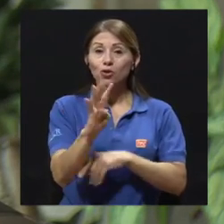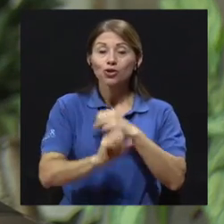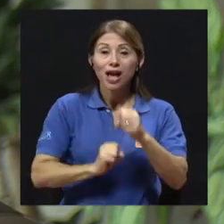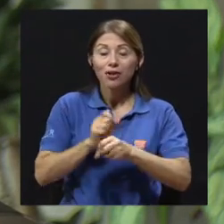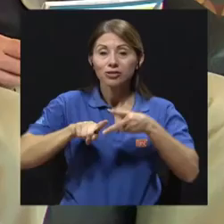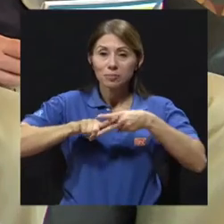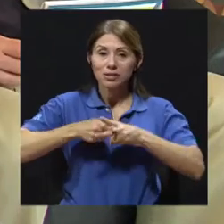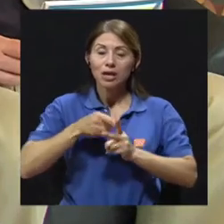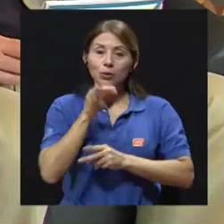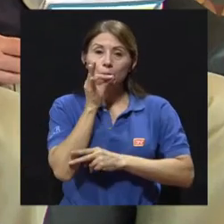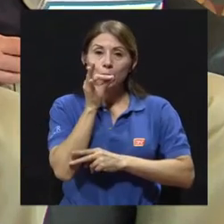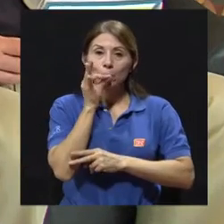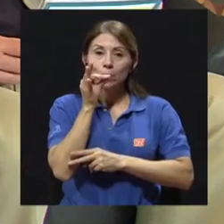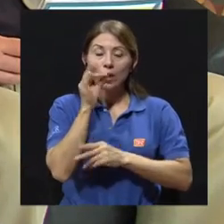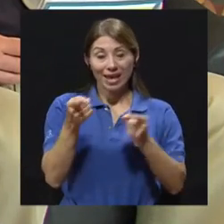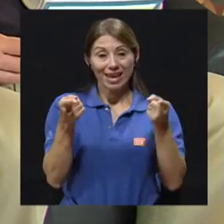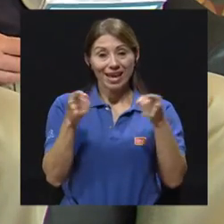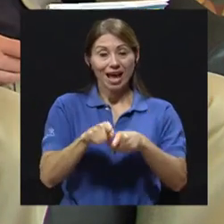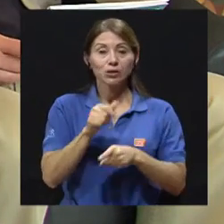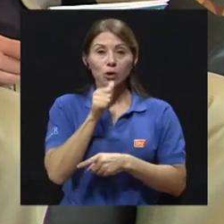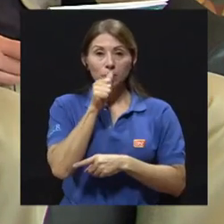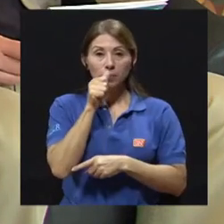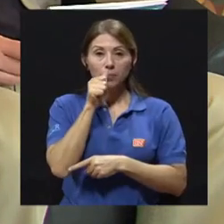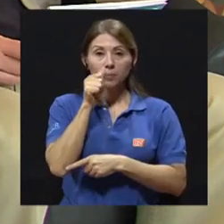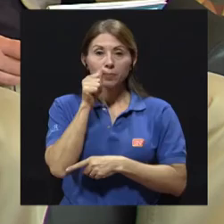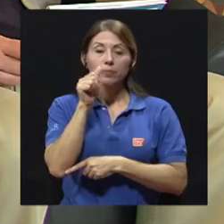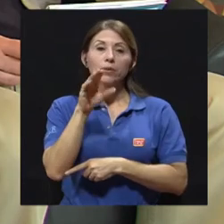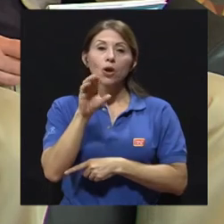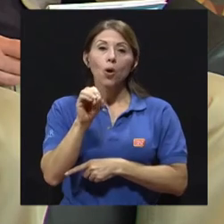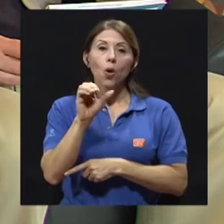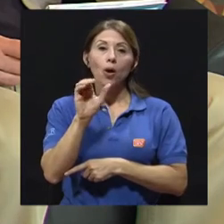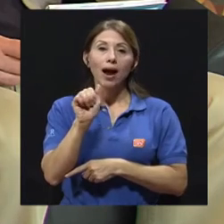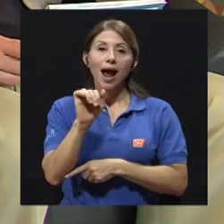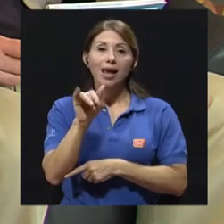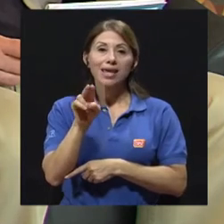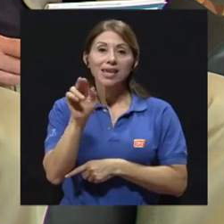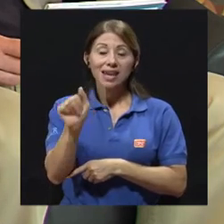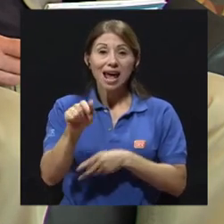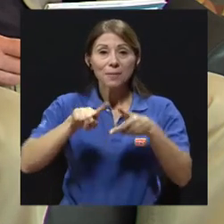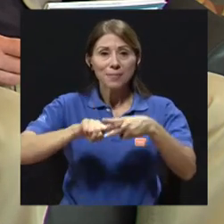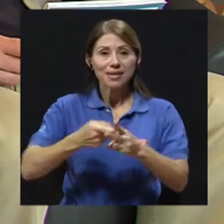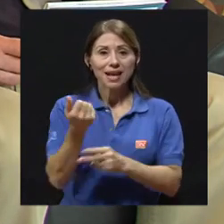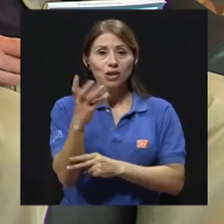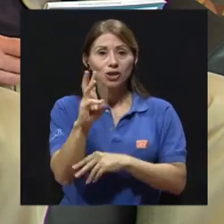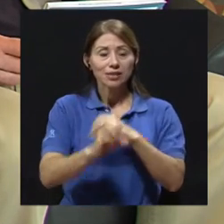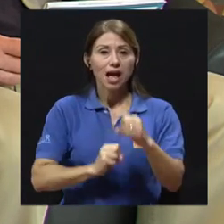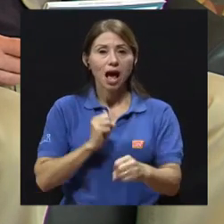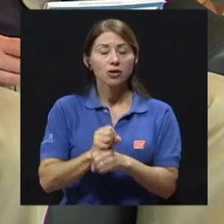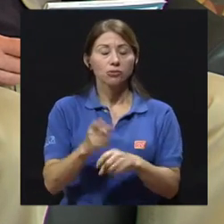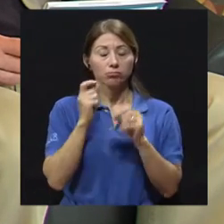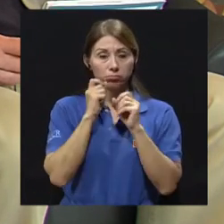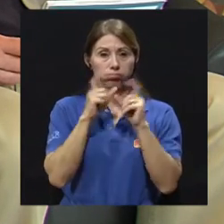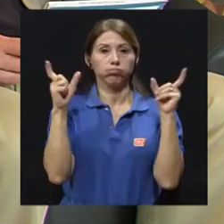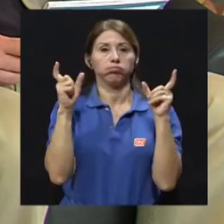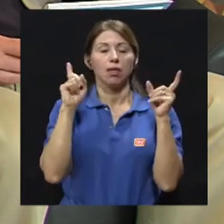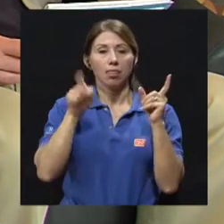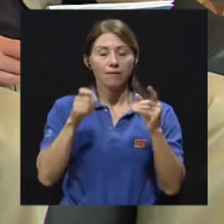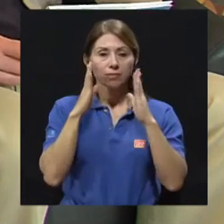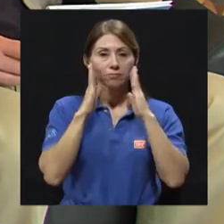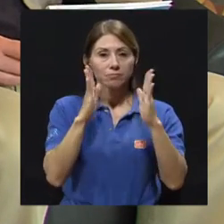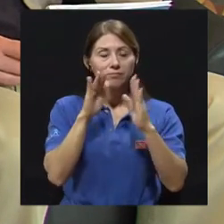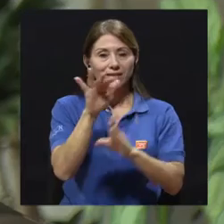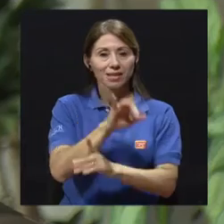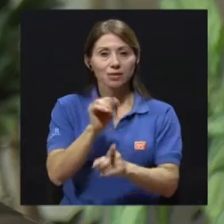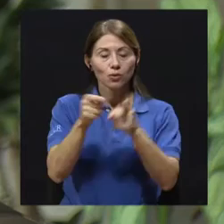sustancia ilícita, y en el caso de la cocaína a los 16 años. Entonces es sumamente alarmante, y por supuesto que hay que tomar mucho en